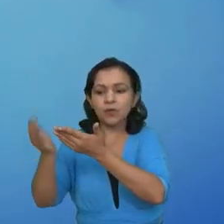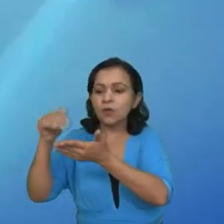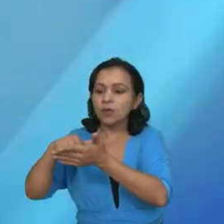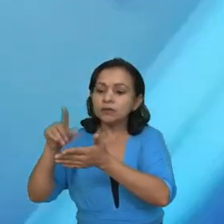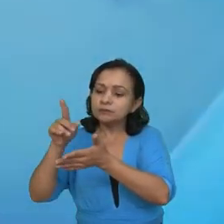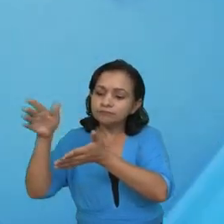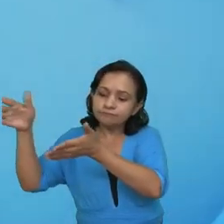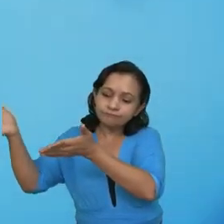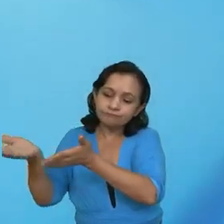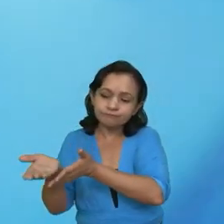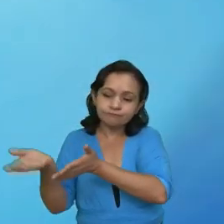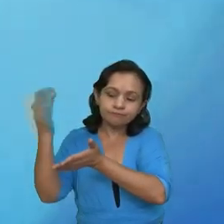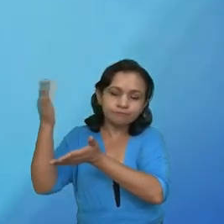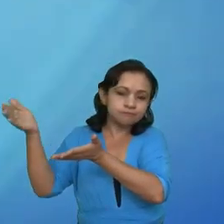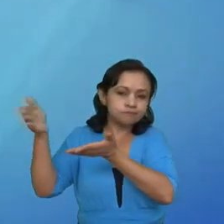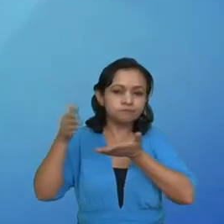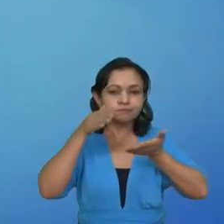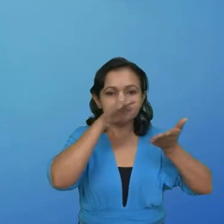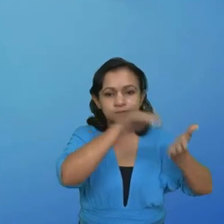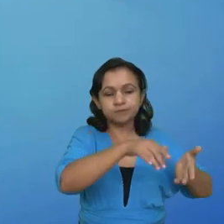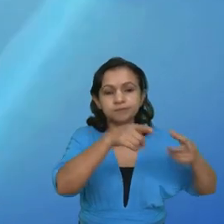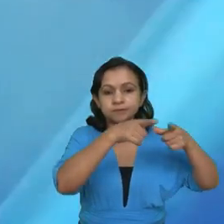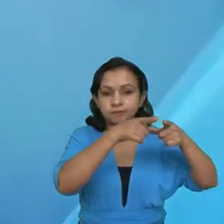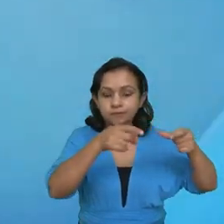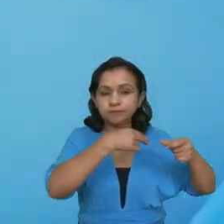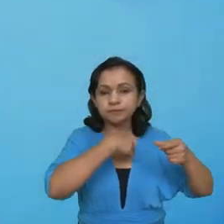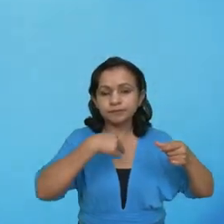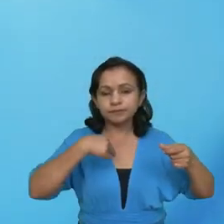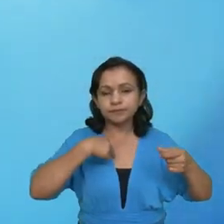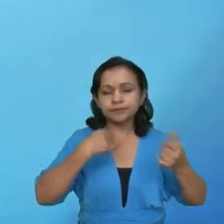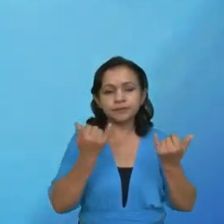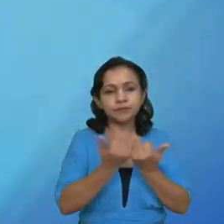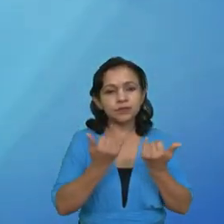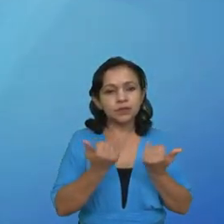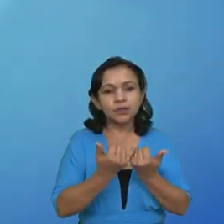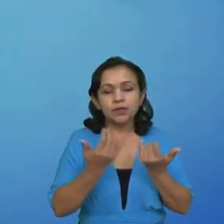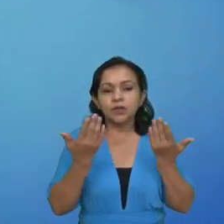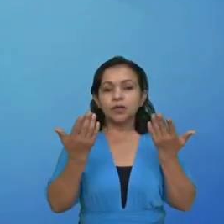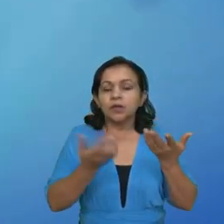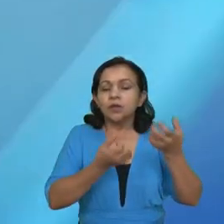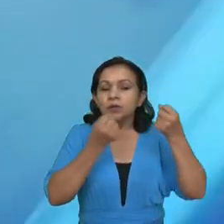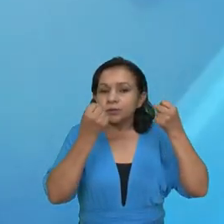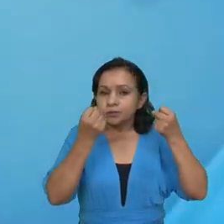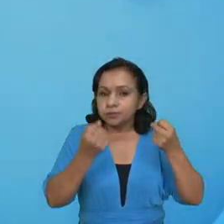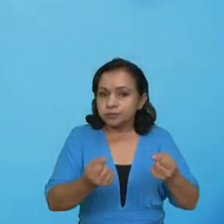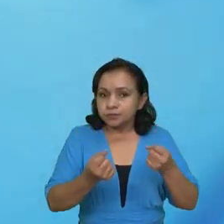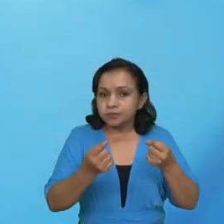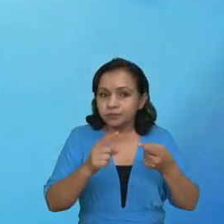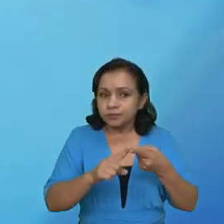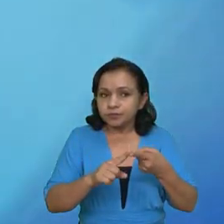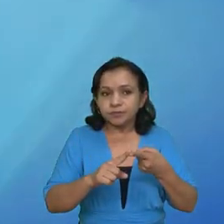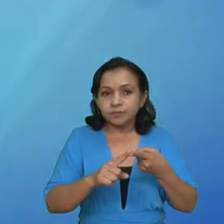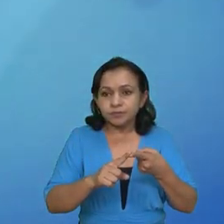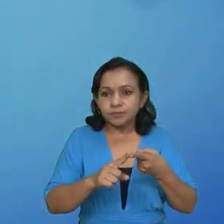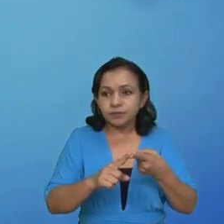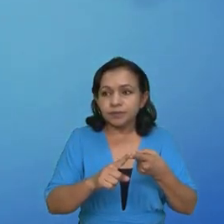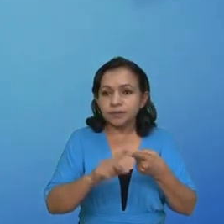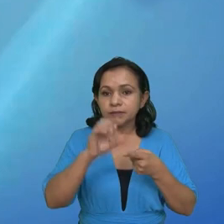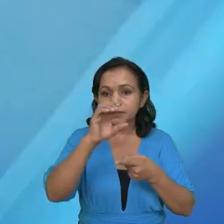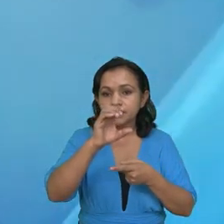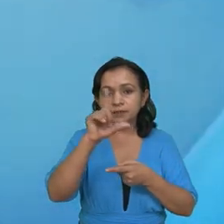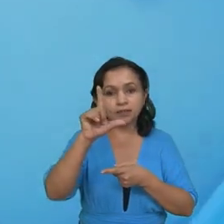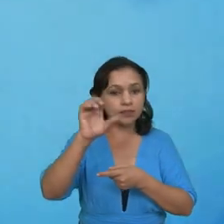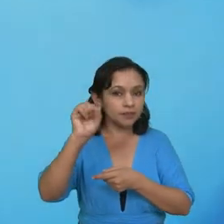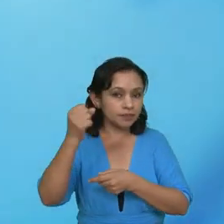acompañada de jóvenes y compañeros y compañeras de 12 ls